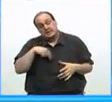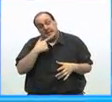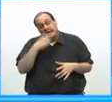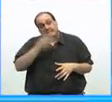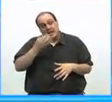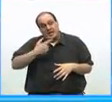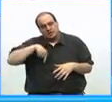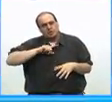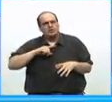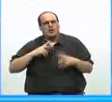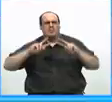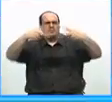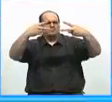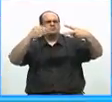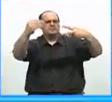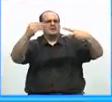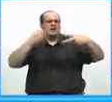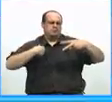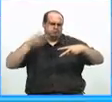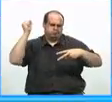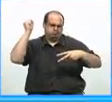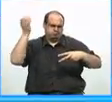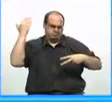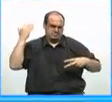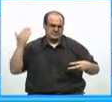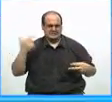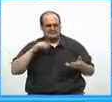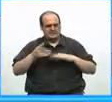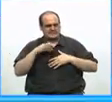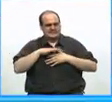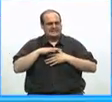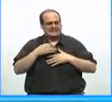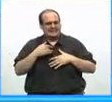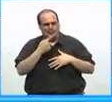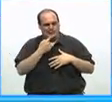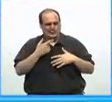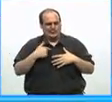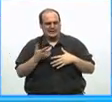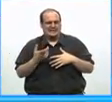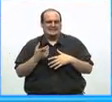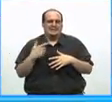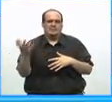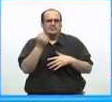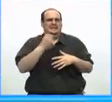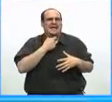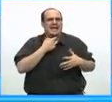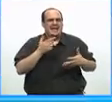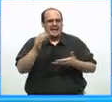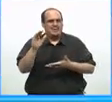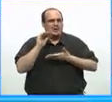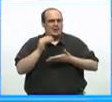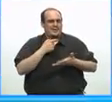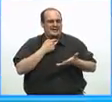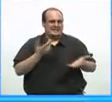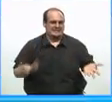nos tocó ser finalistas en la primera edición de la copa y quedó una espinita de de haber somado un título más para para la institución así